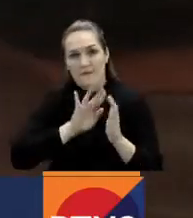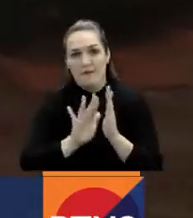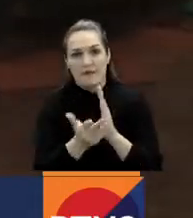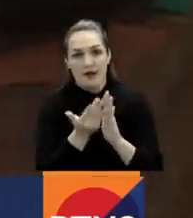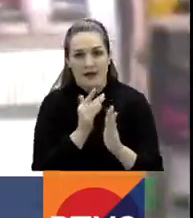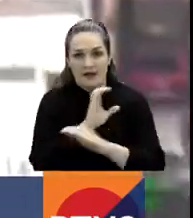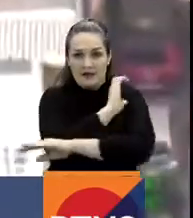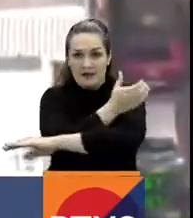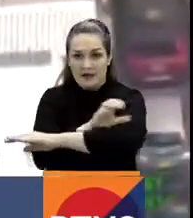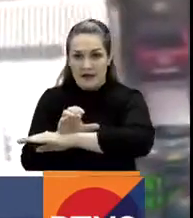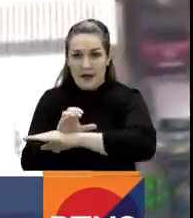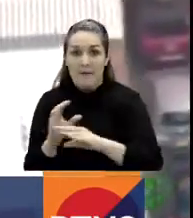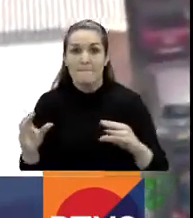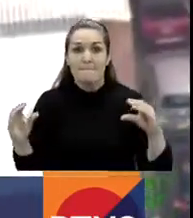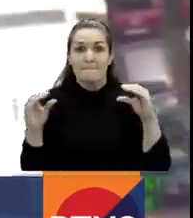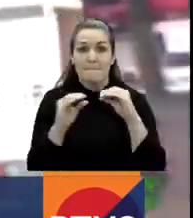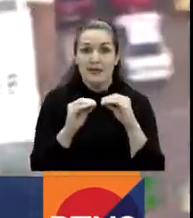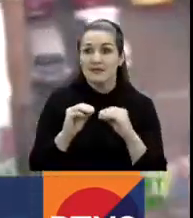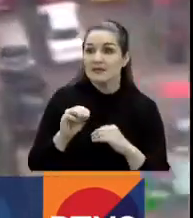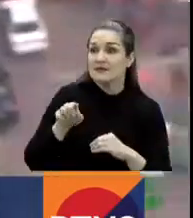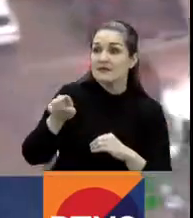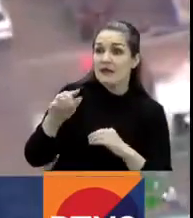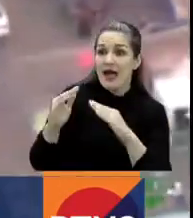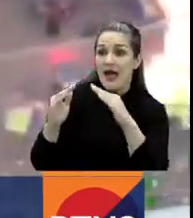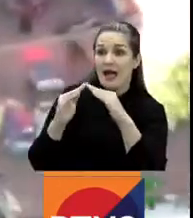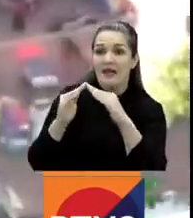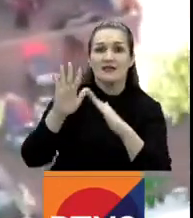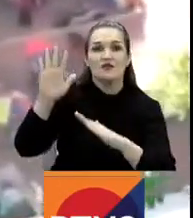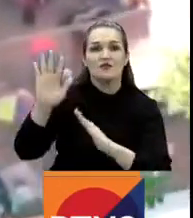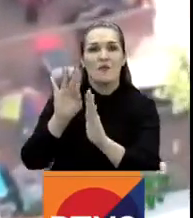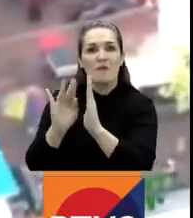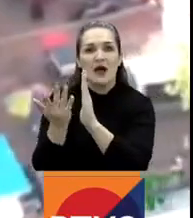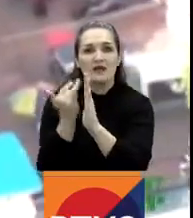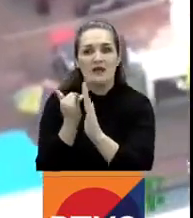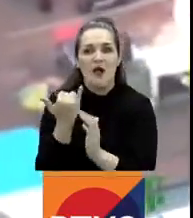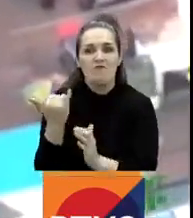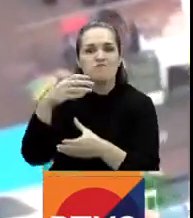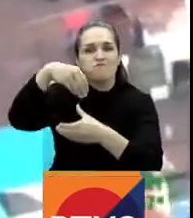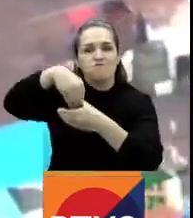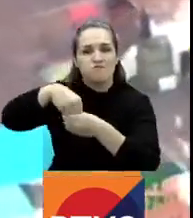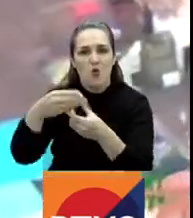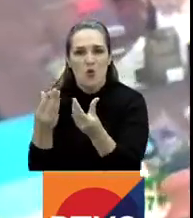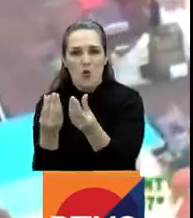estas tres viviendas de los mártires operaban los maracuchos según denunció la propia alcaldía ayer